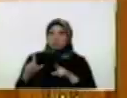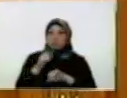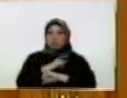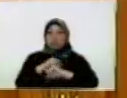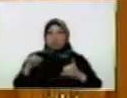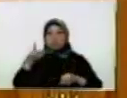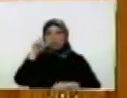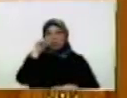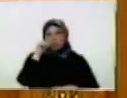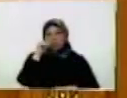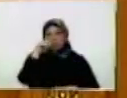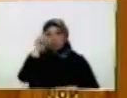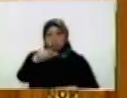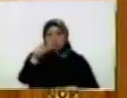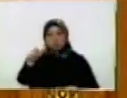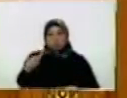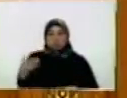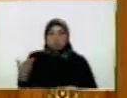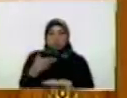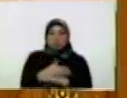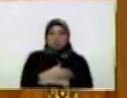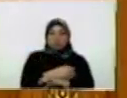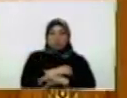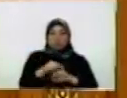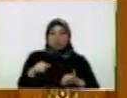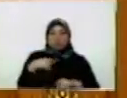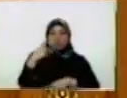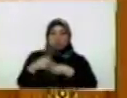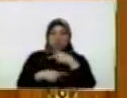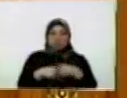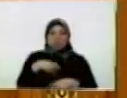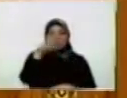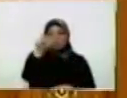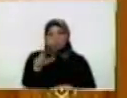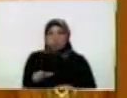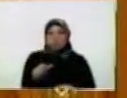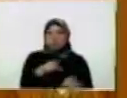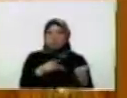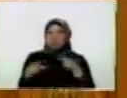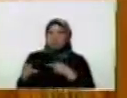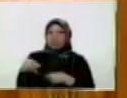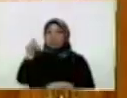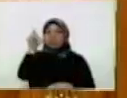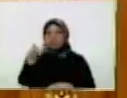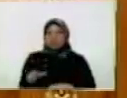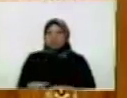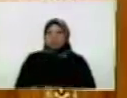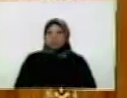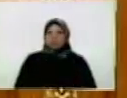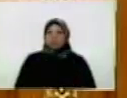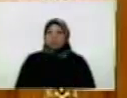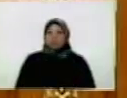correspondió tomar la base aérea de La Carlota con 123 paracaidistas.